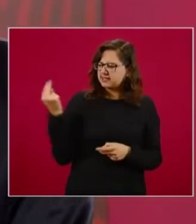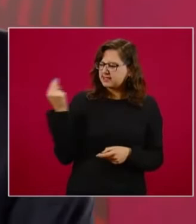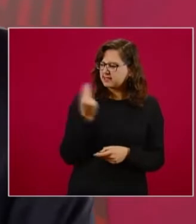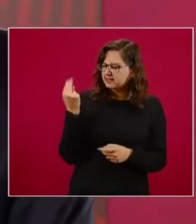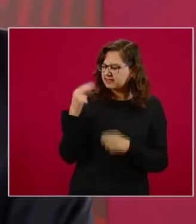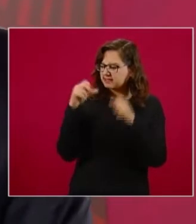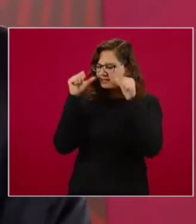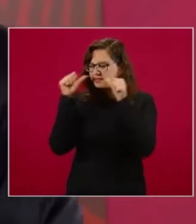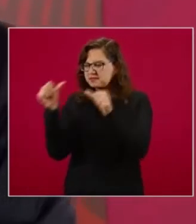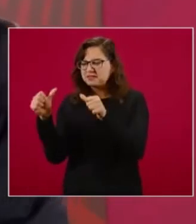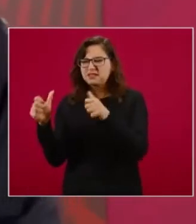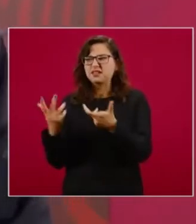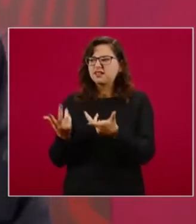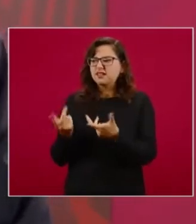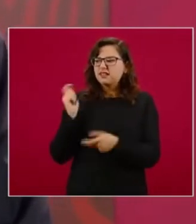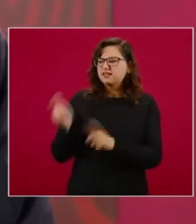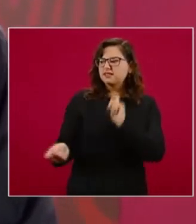Si no hay amor al prójimo,